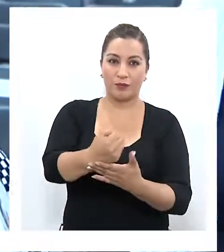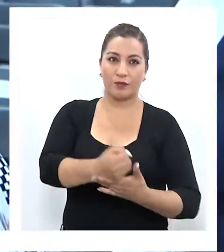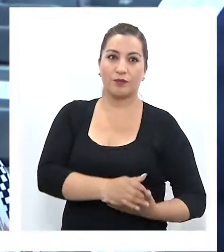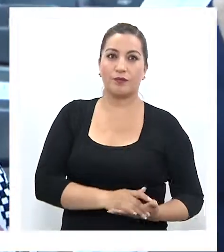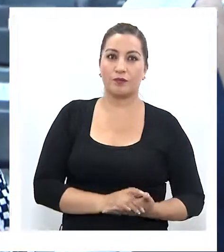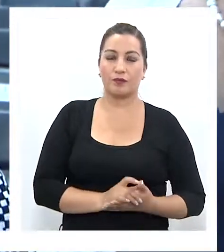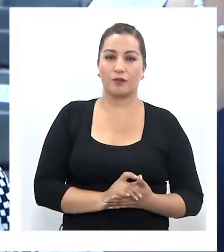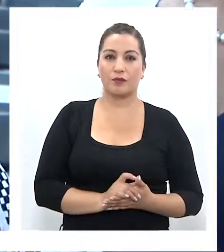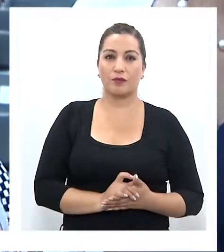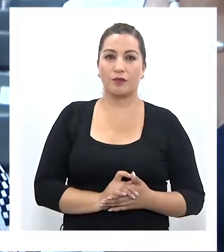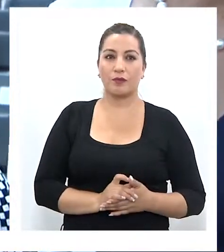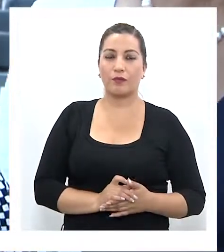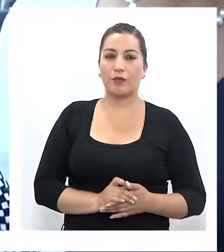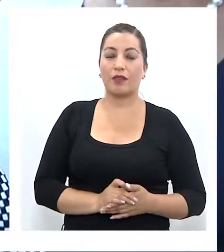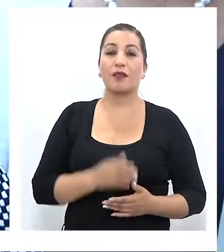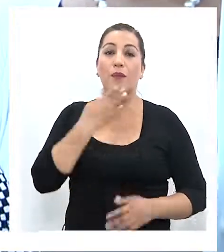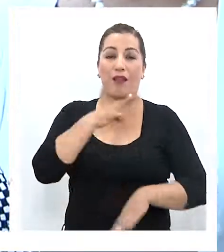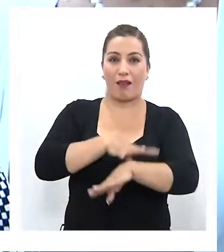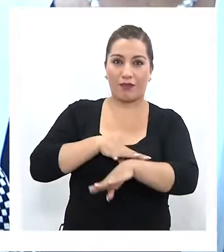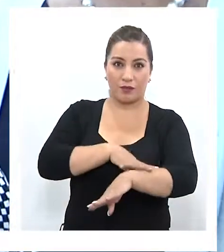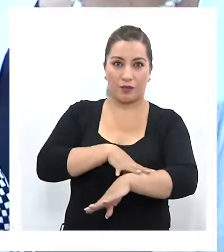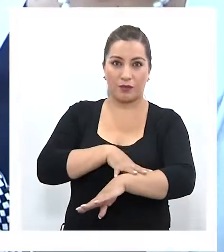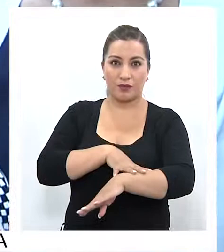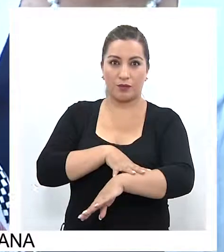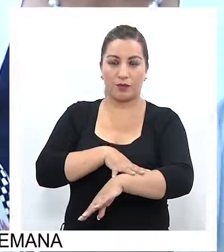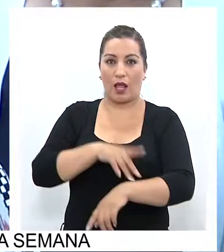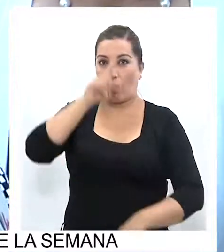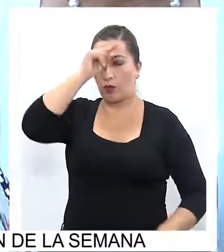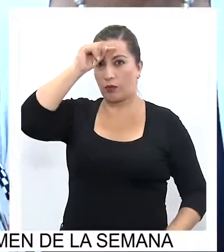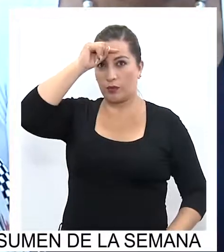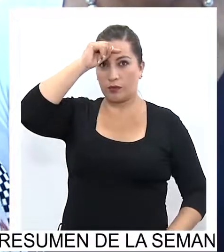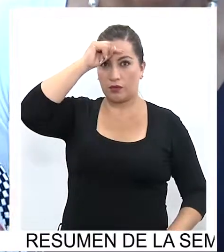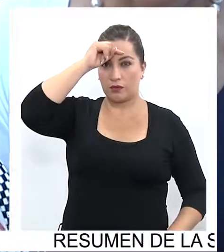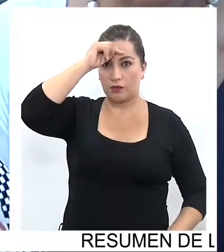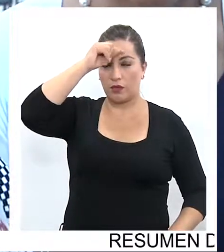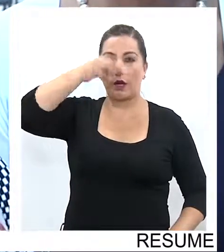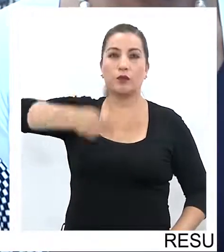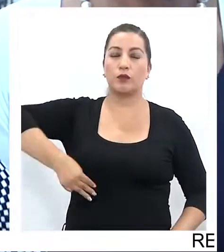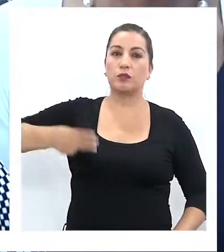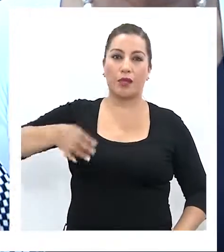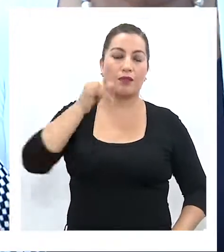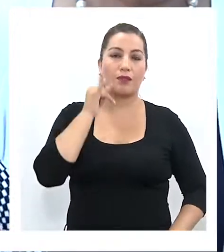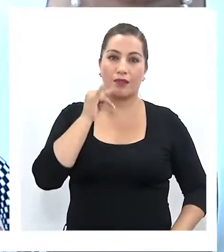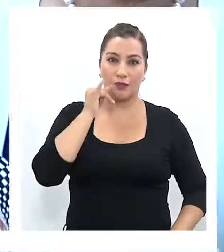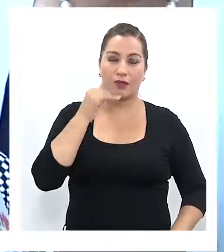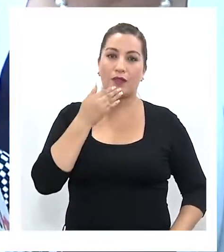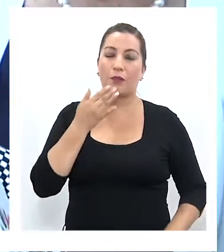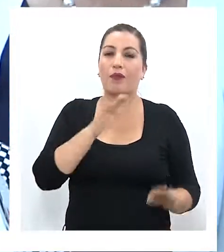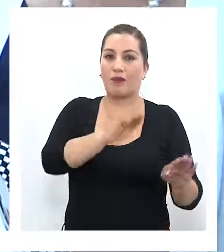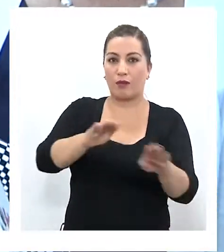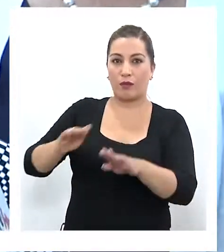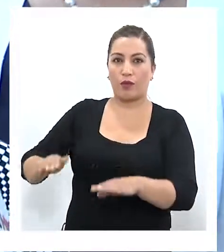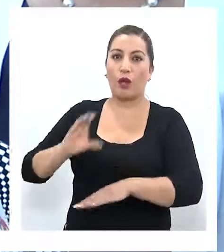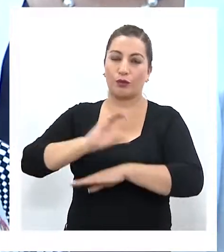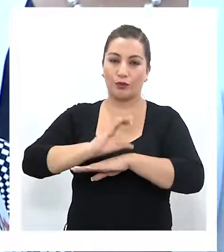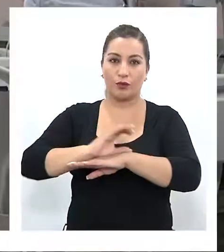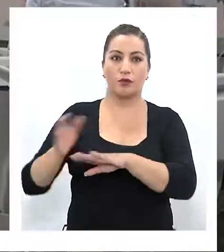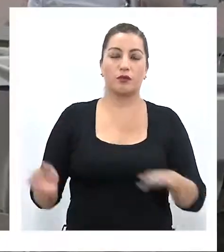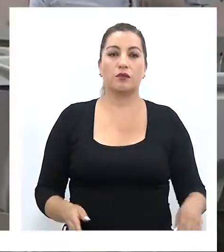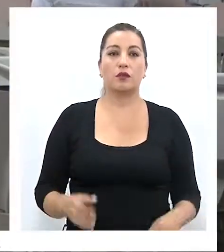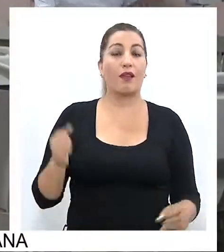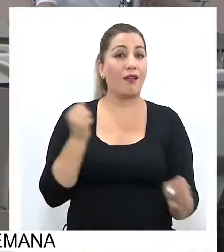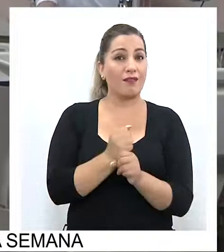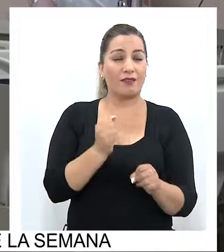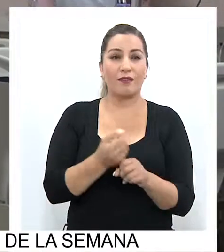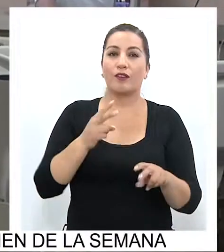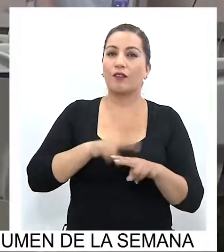por la Fundación Acrux, la Armada, el hospital, la municipalidad de Iquique también que nos va apoyar con los consultorios.